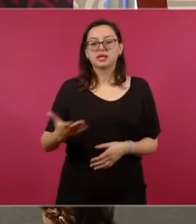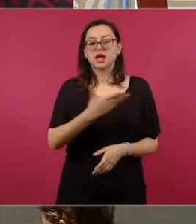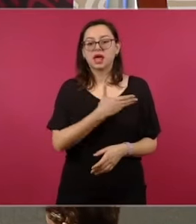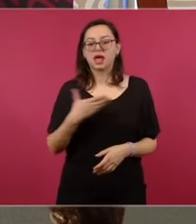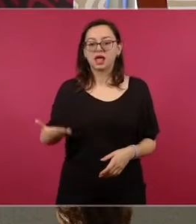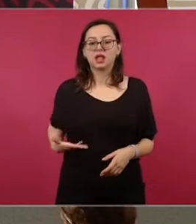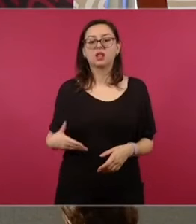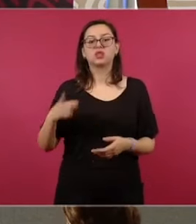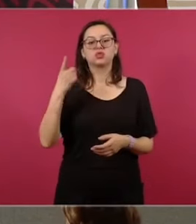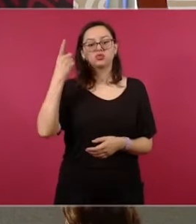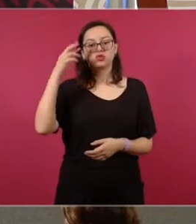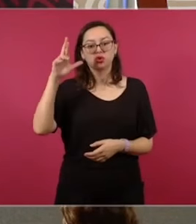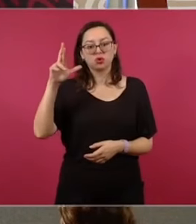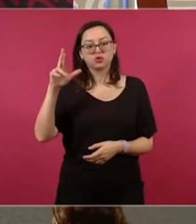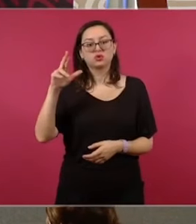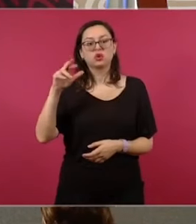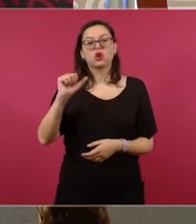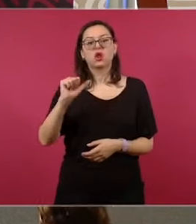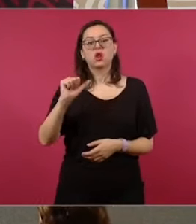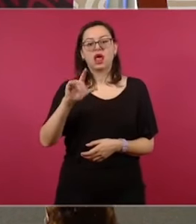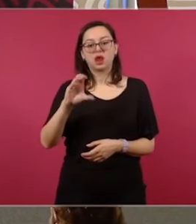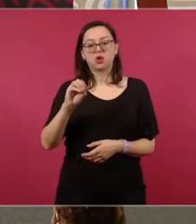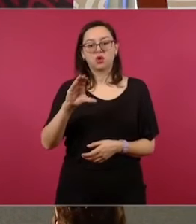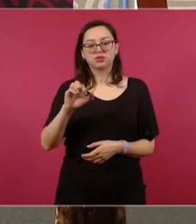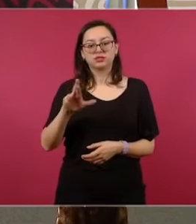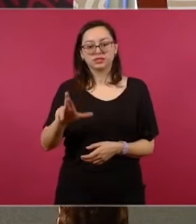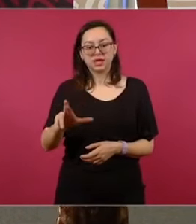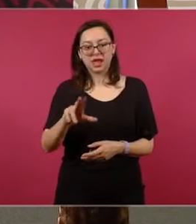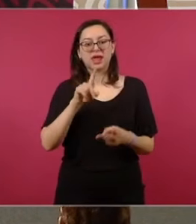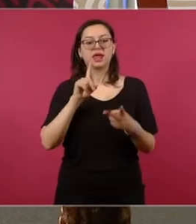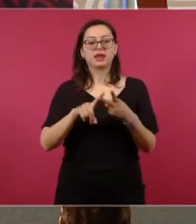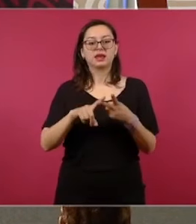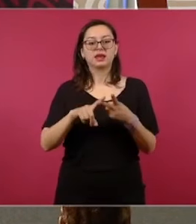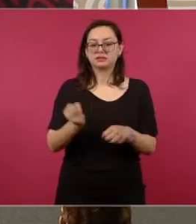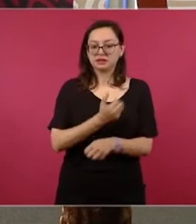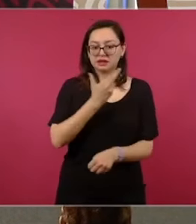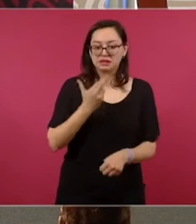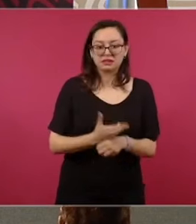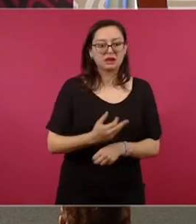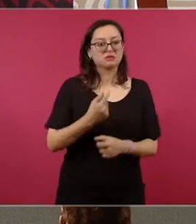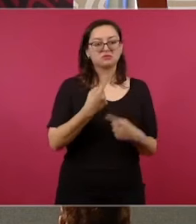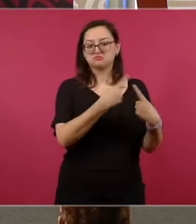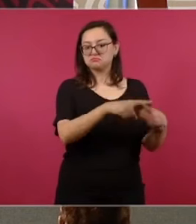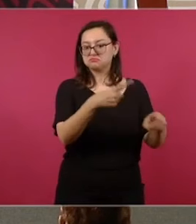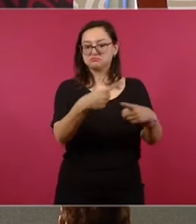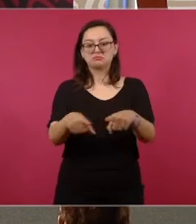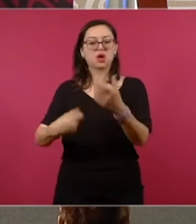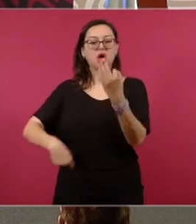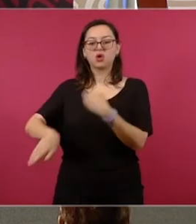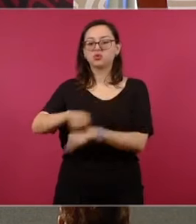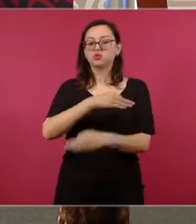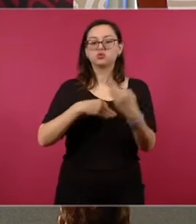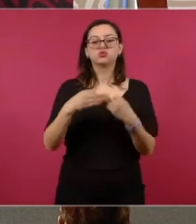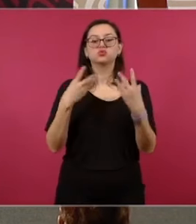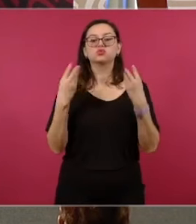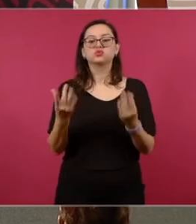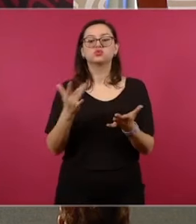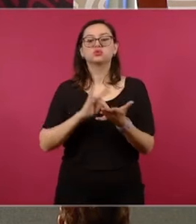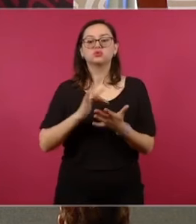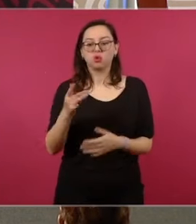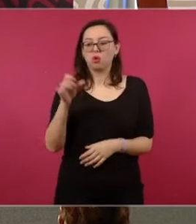doctor Alcocer, a nuestra secretaria Ariadna, al doctor Lamoyi. Gracias a todas y a todos los que han hecho posible